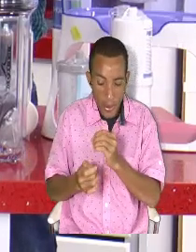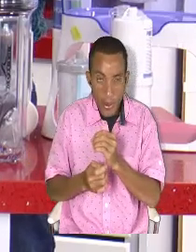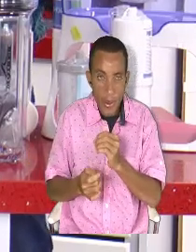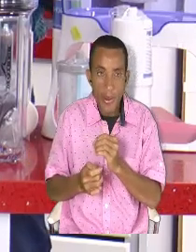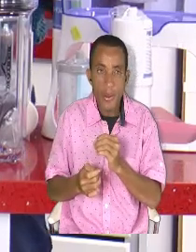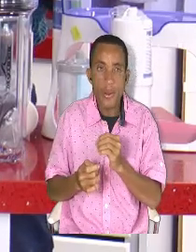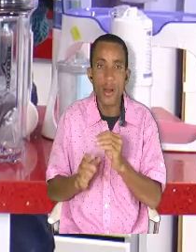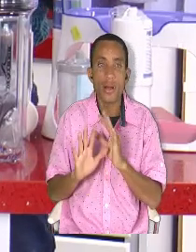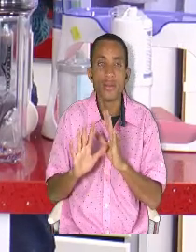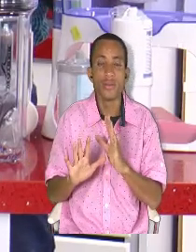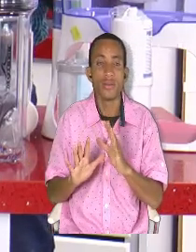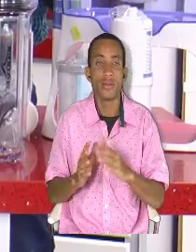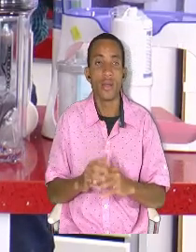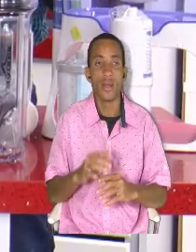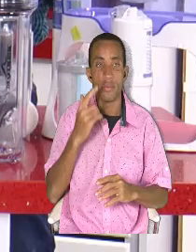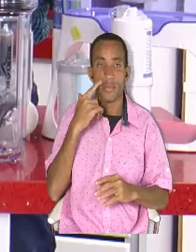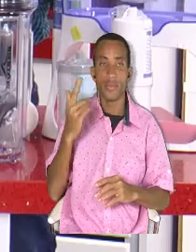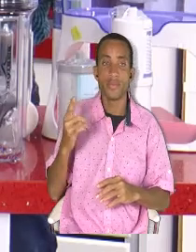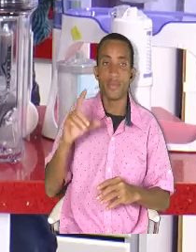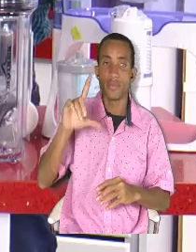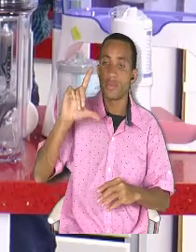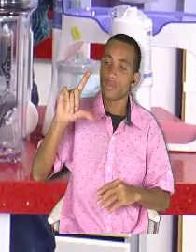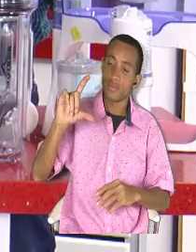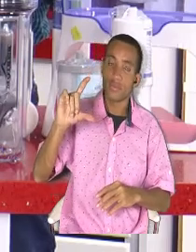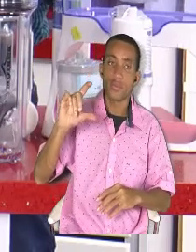2 micras es este, por ejemplo, de 2 micras. O sea,